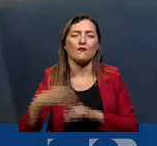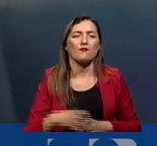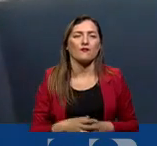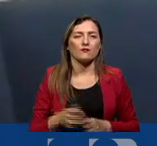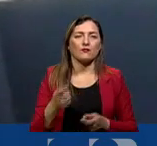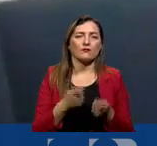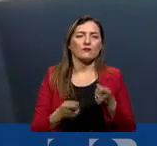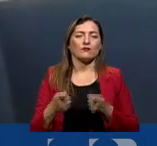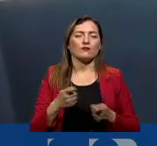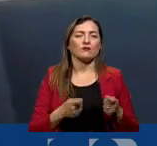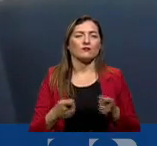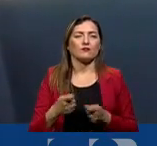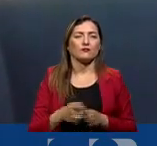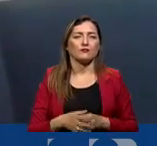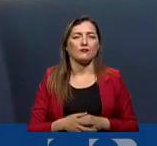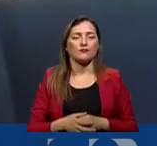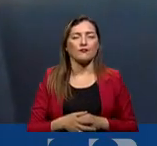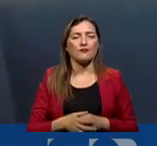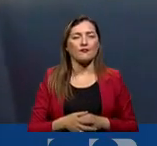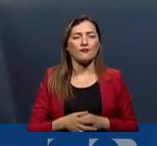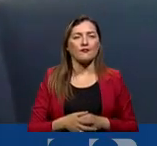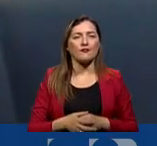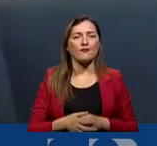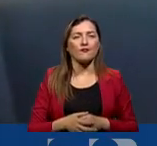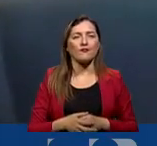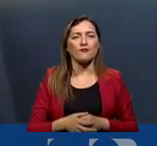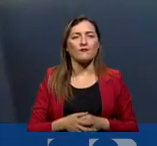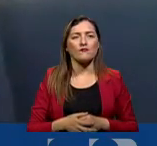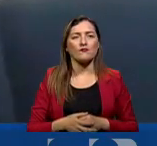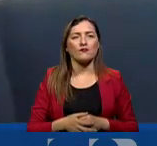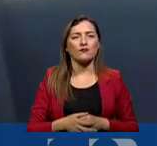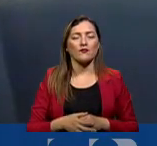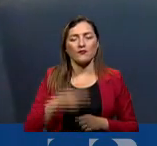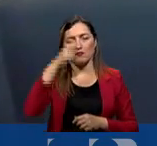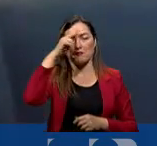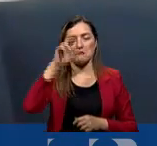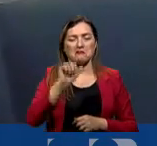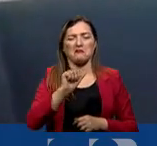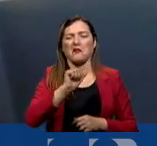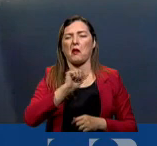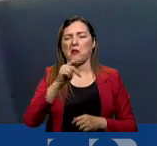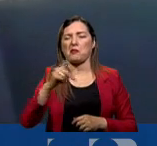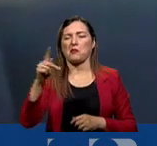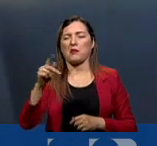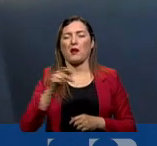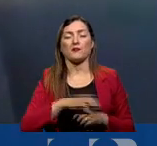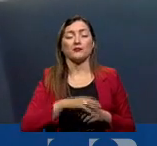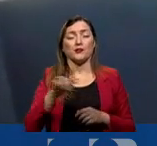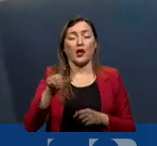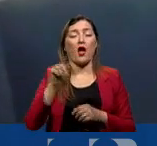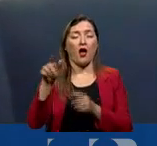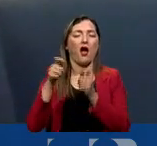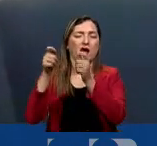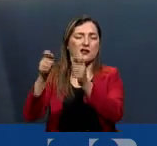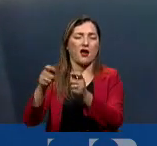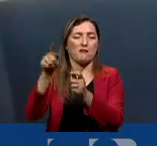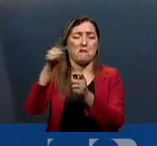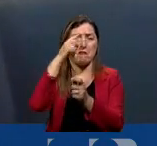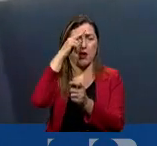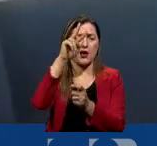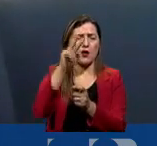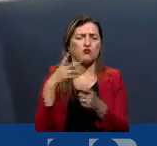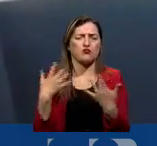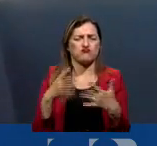inmenso del cual puede realmente explotar bastante sin contar que es un país súper machista como somos todos los países latinoamericanos y Por ende